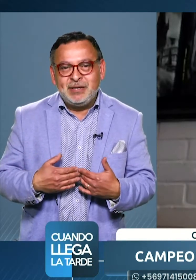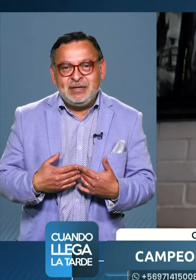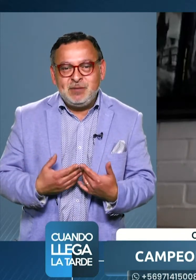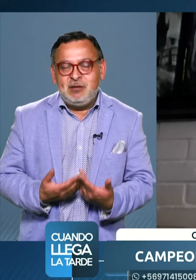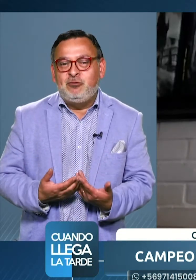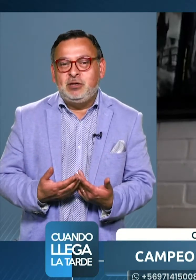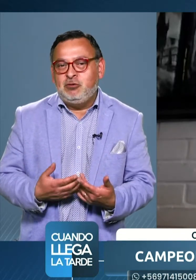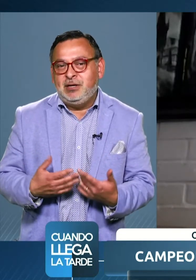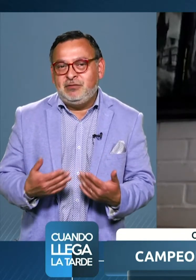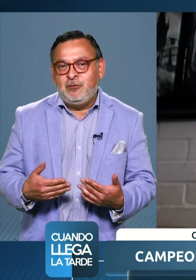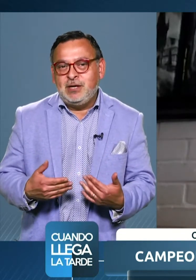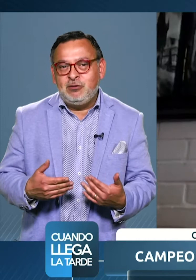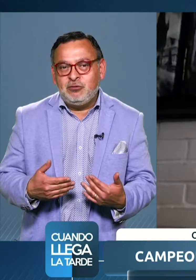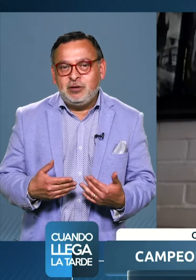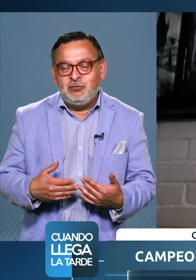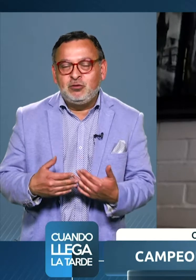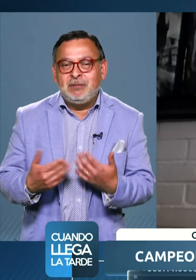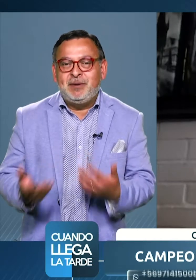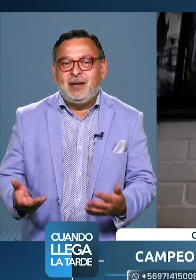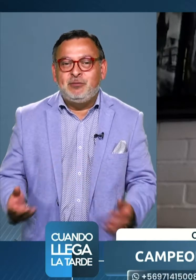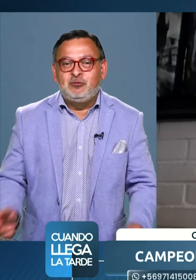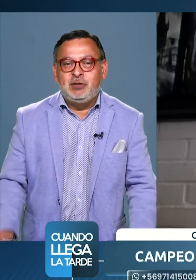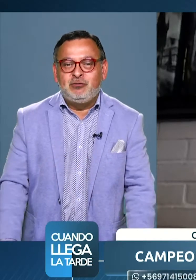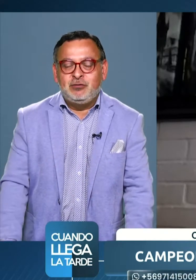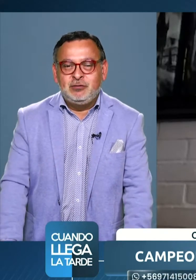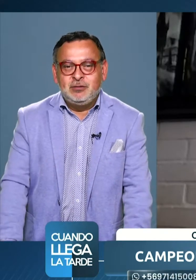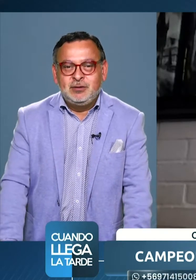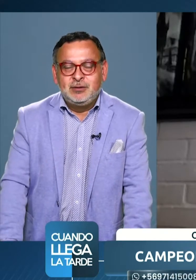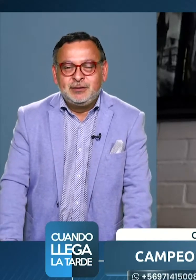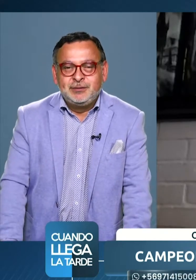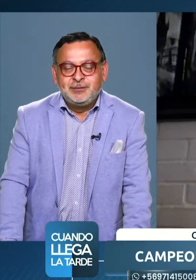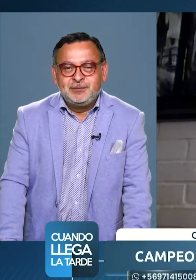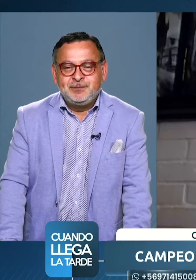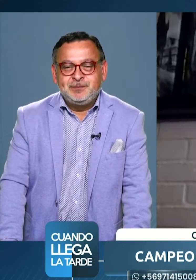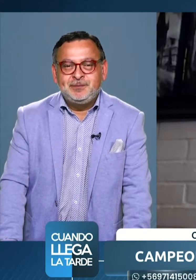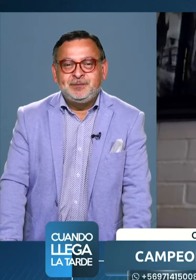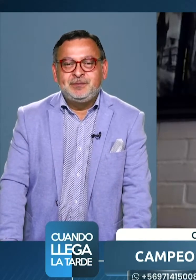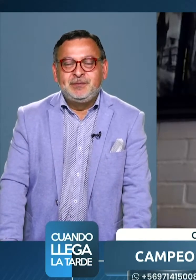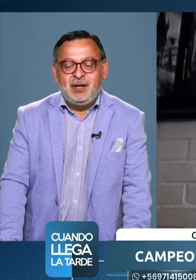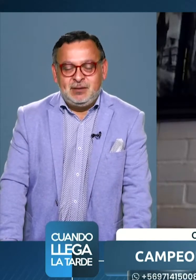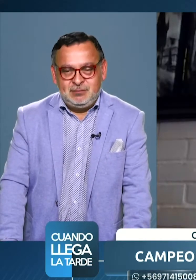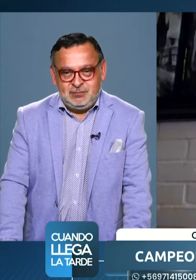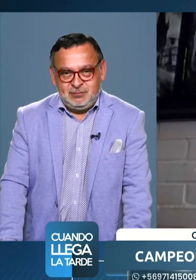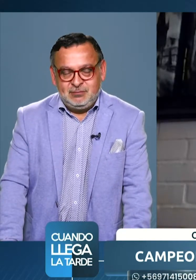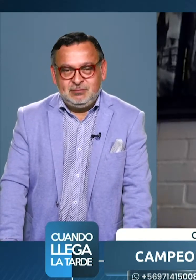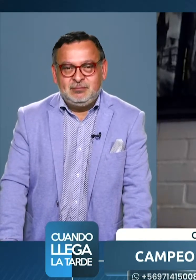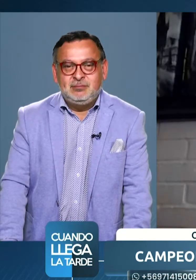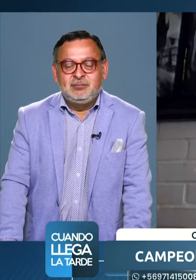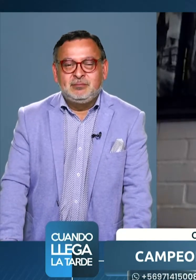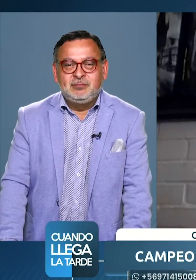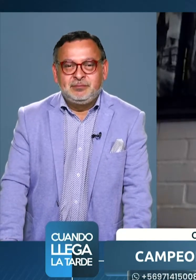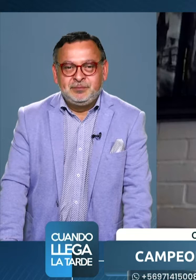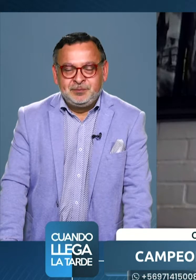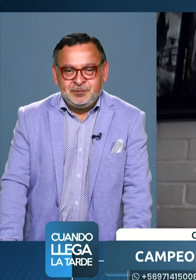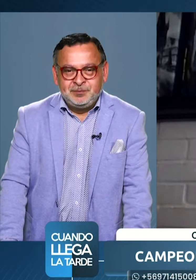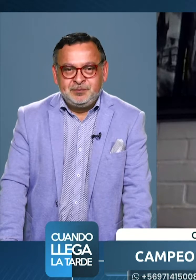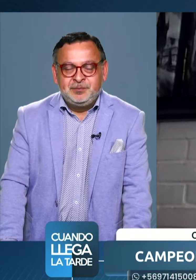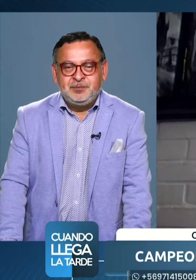cualquier emprendimiento que yo esté desarrollando es útil para la un postulación? emprendimiento formal, un Ya. emprendimiento